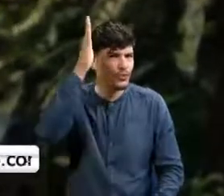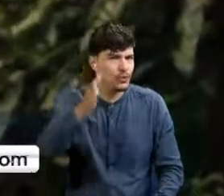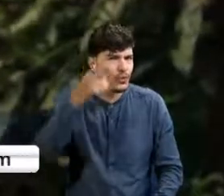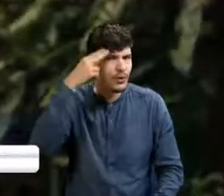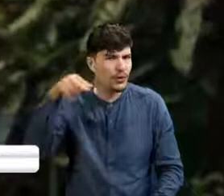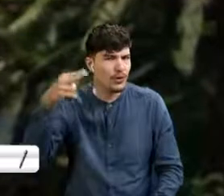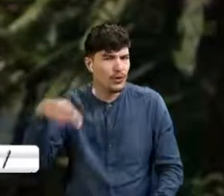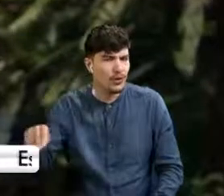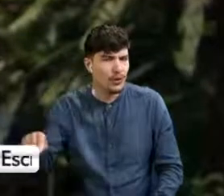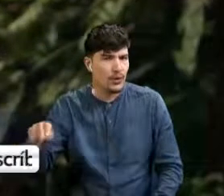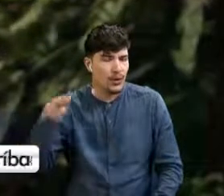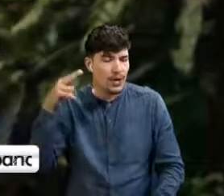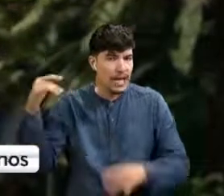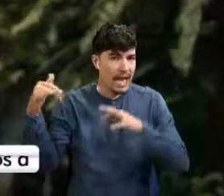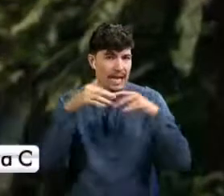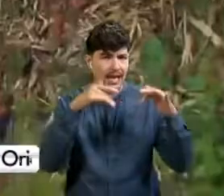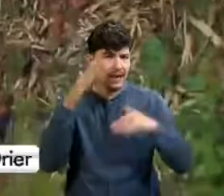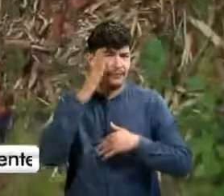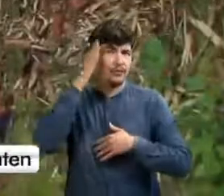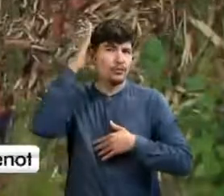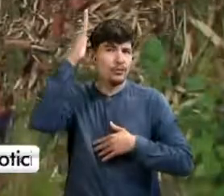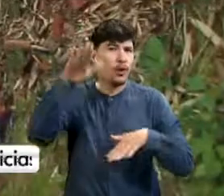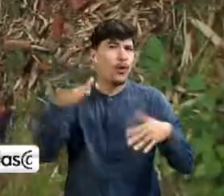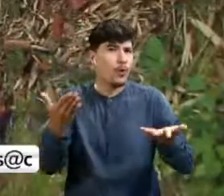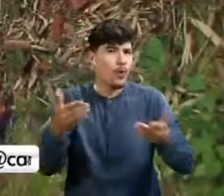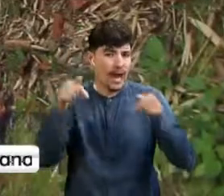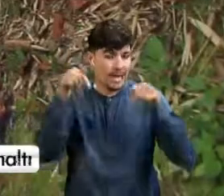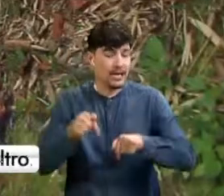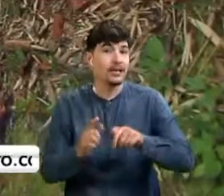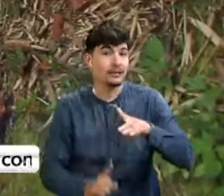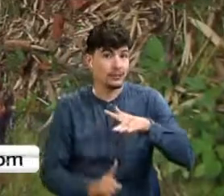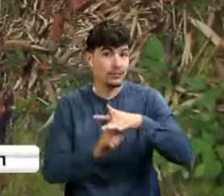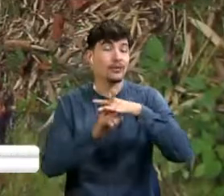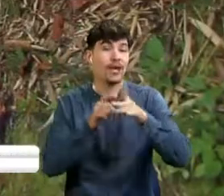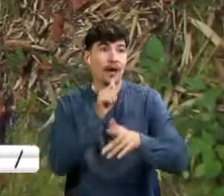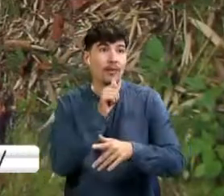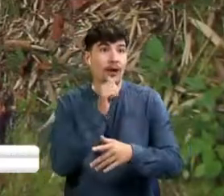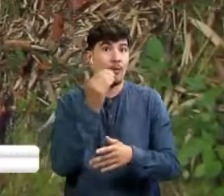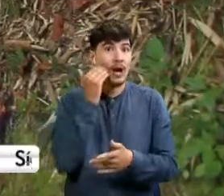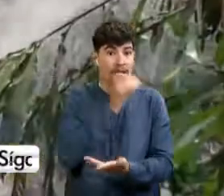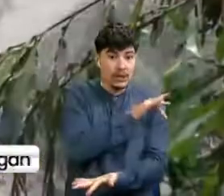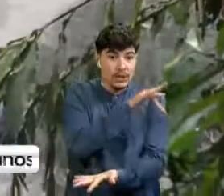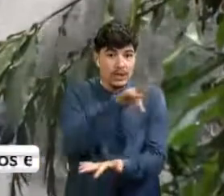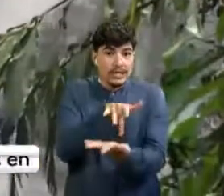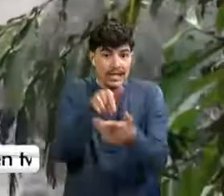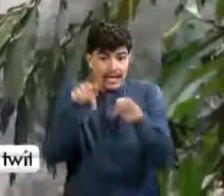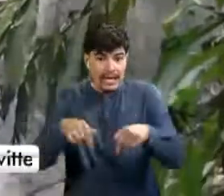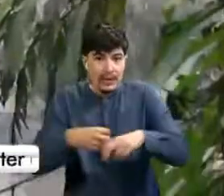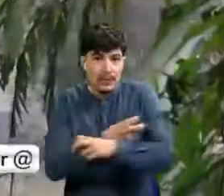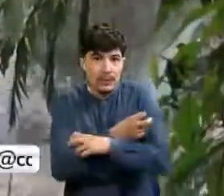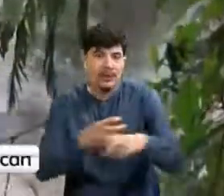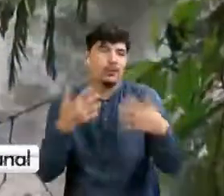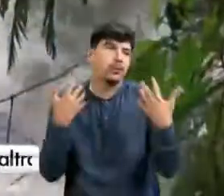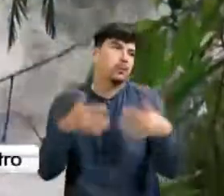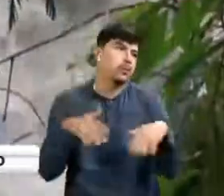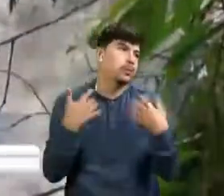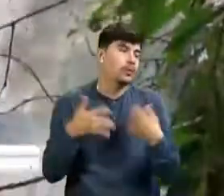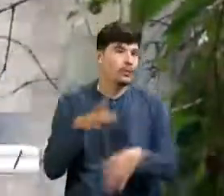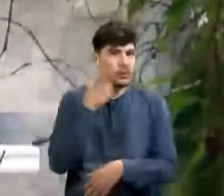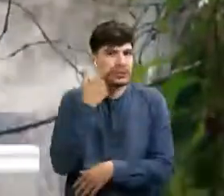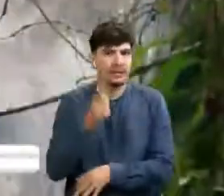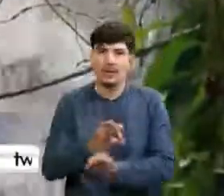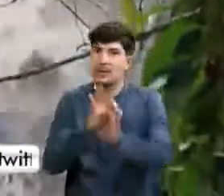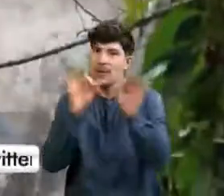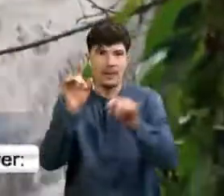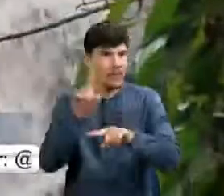a ser por el agua. Aquí nace el agua. El solo hecho de llegar aquí es toda una aventura que jamás podremos olvidar.